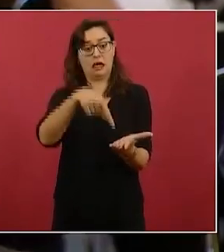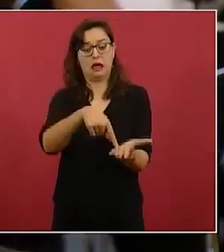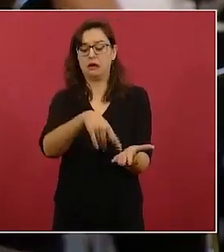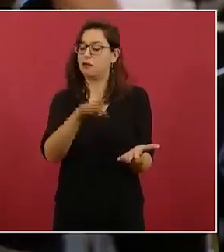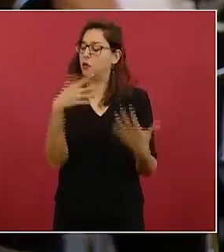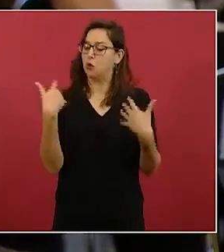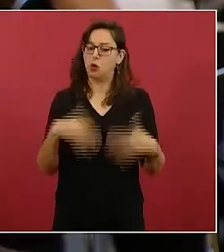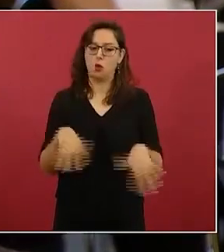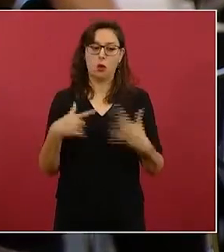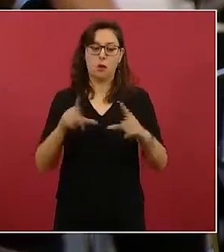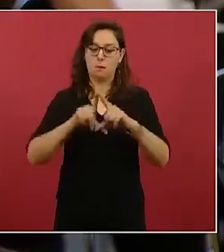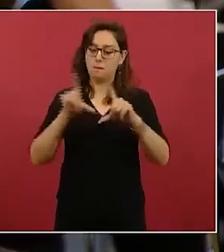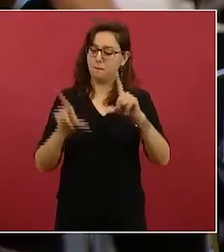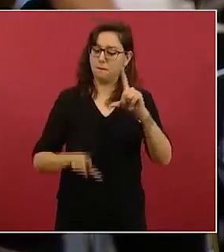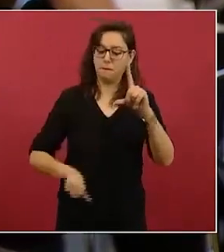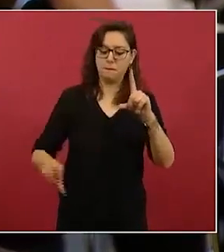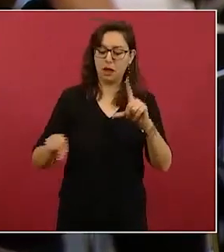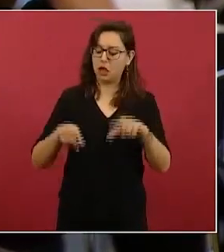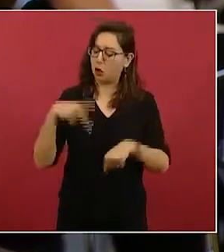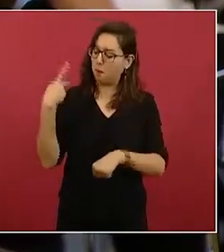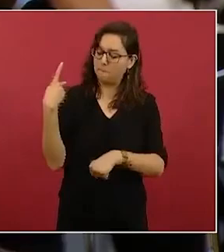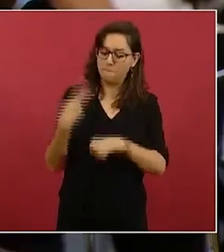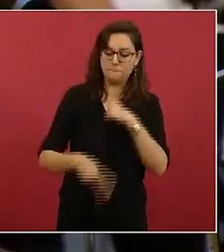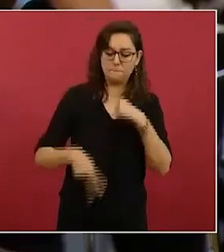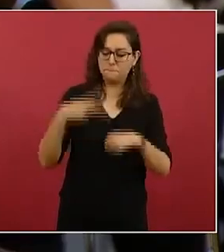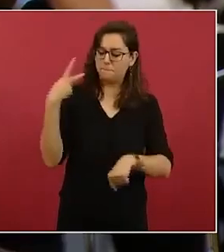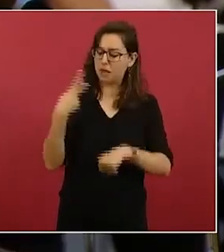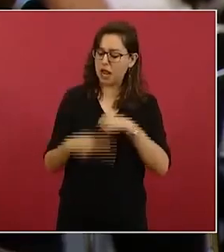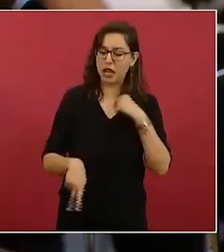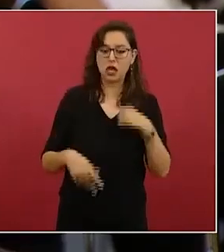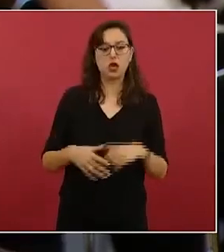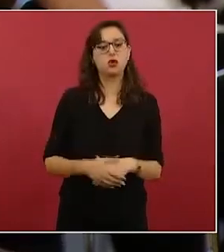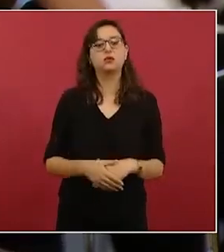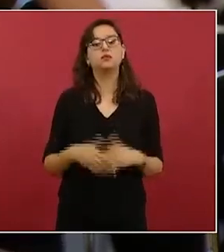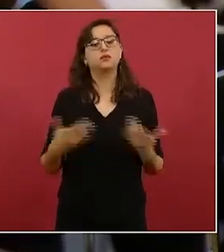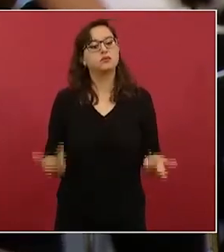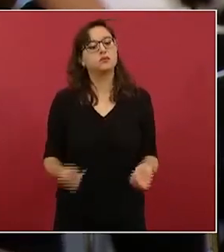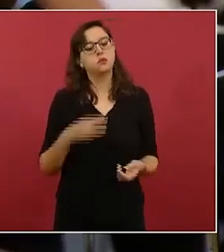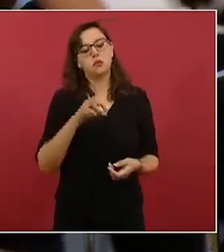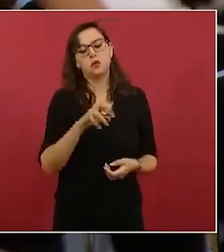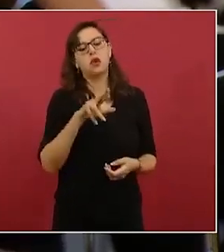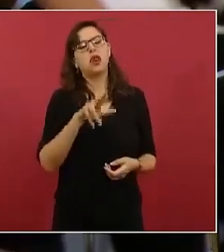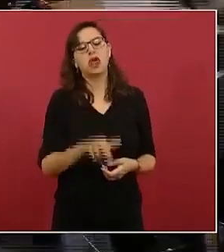que se van a fregar, diciéndolo con otras palabras, a Morena.